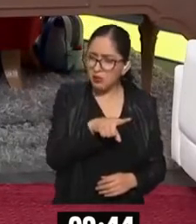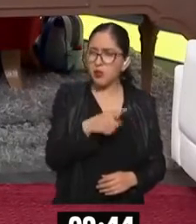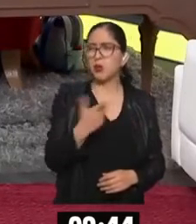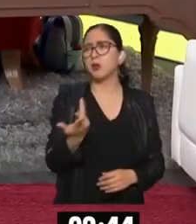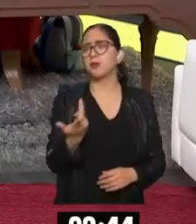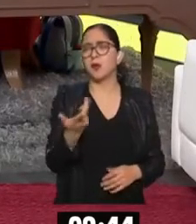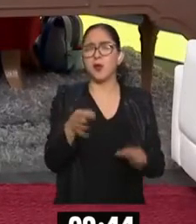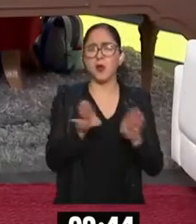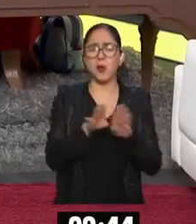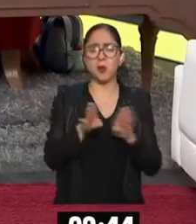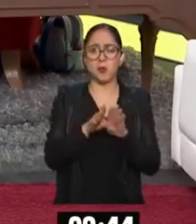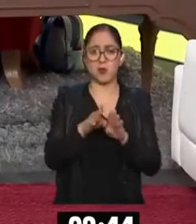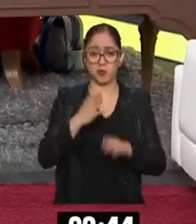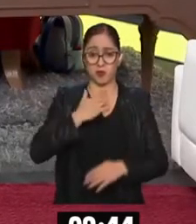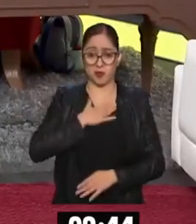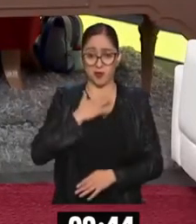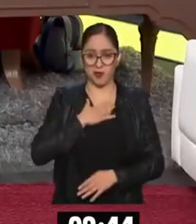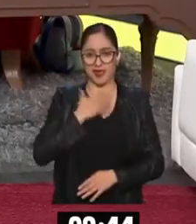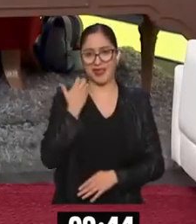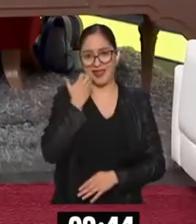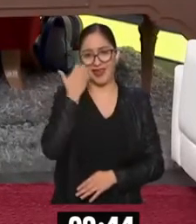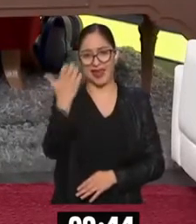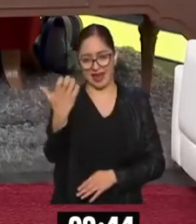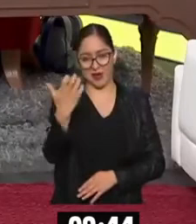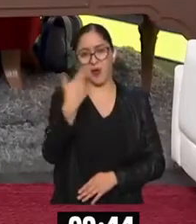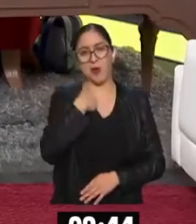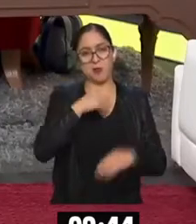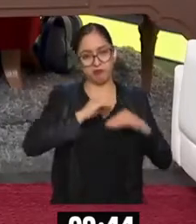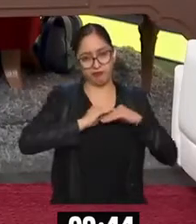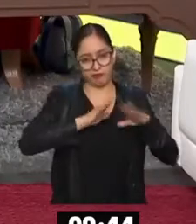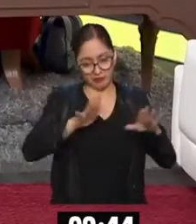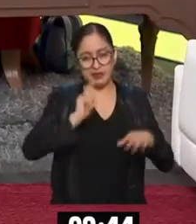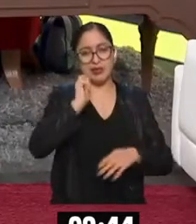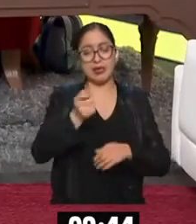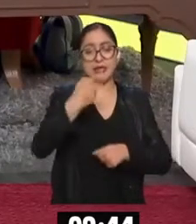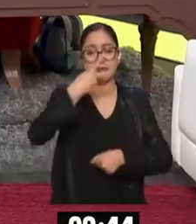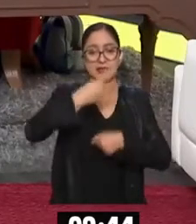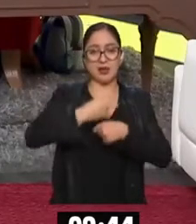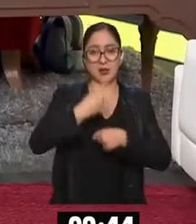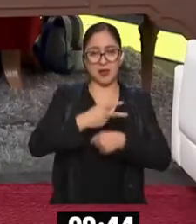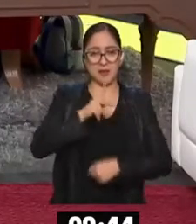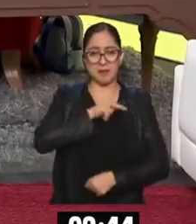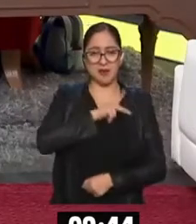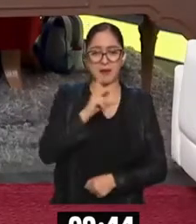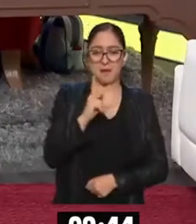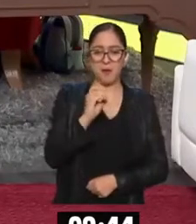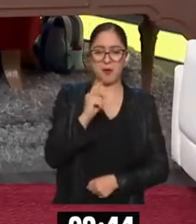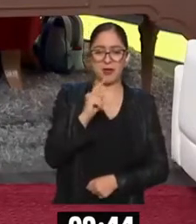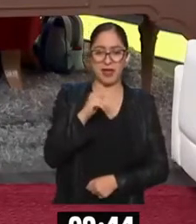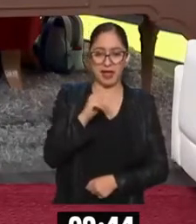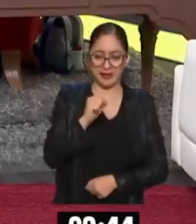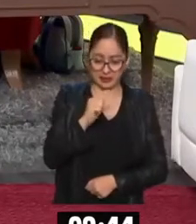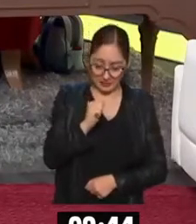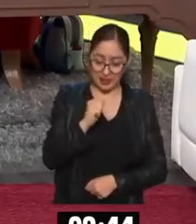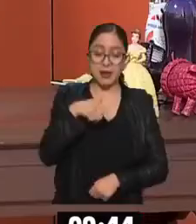poco de autopromoción, porque justo la segunda temporada de mi podcast sale la semana que entra.